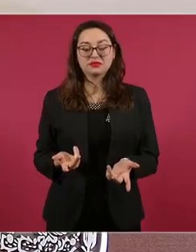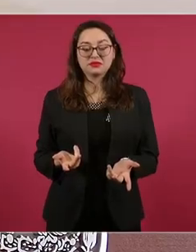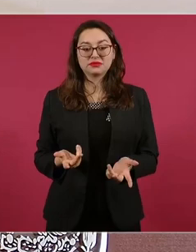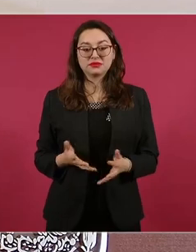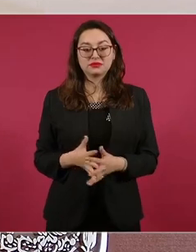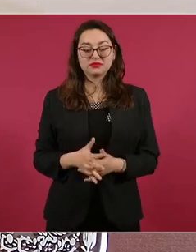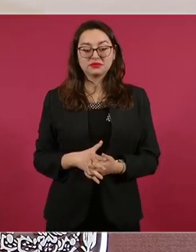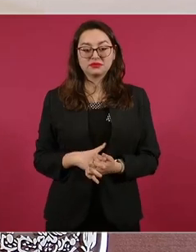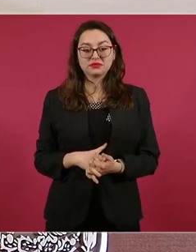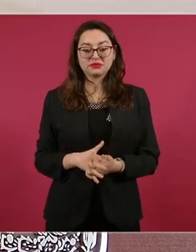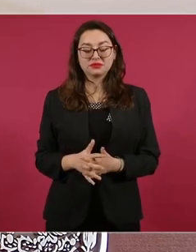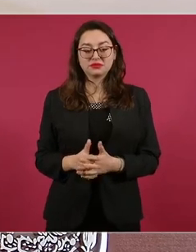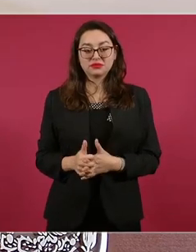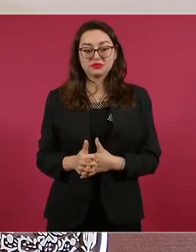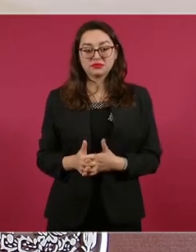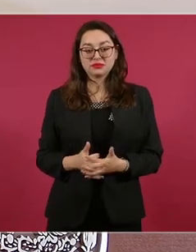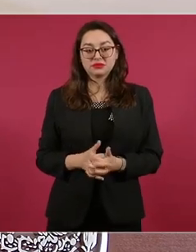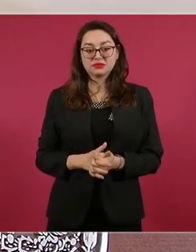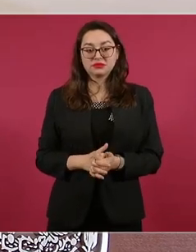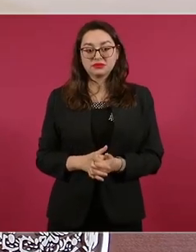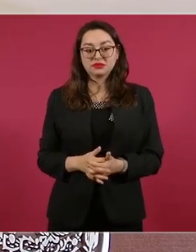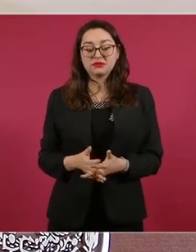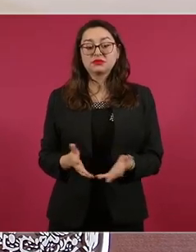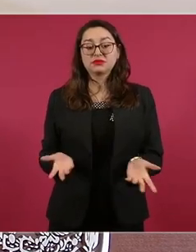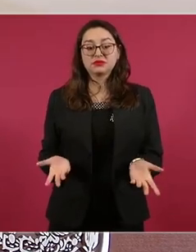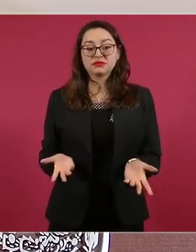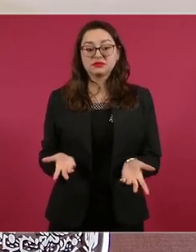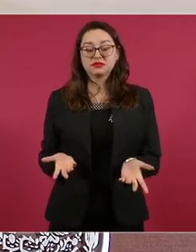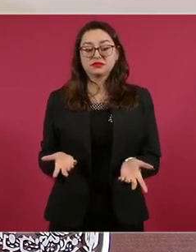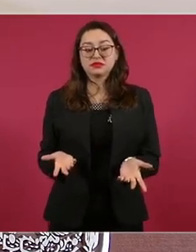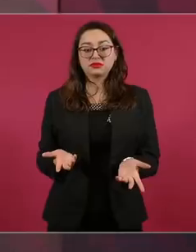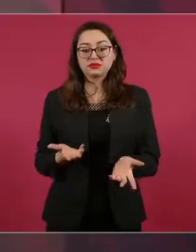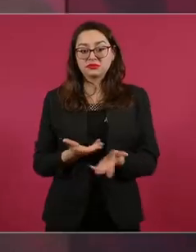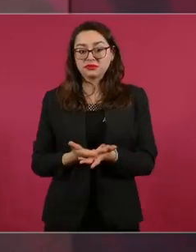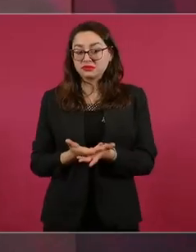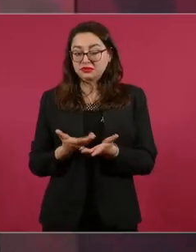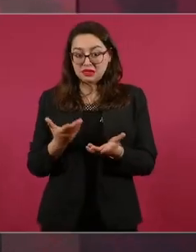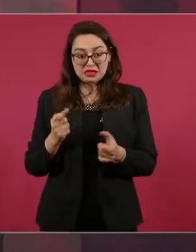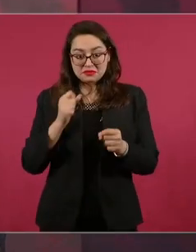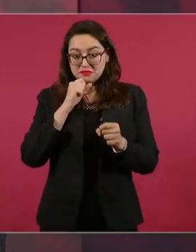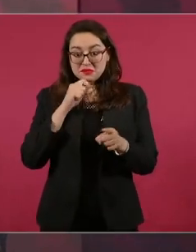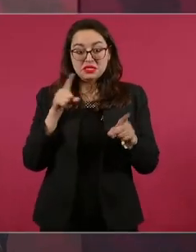que están difundiendo que yo soy narcotraficante, igual